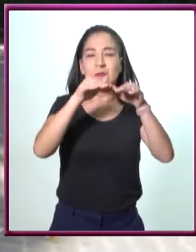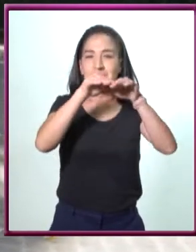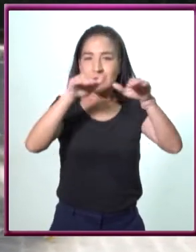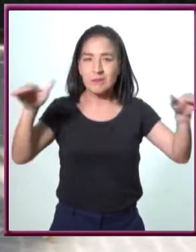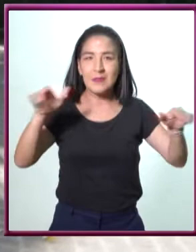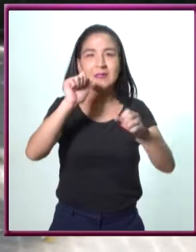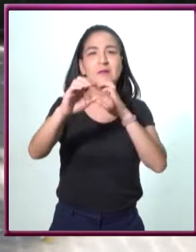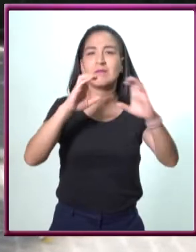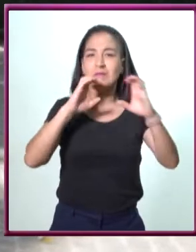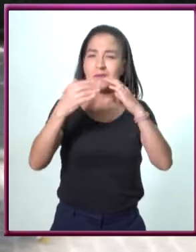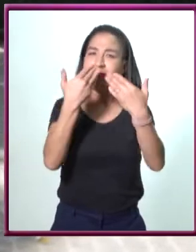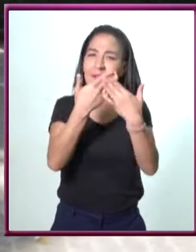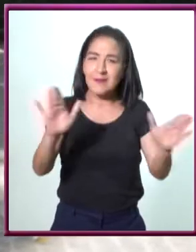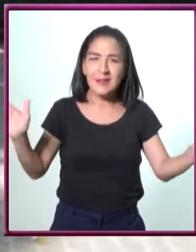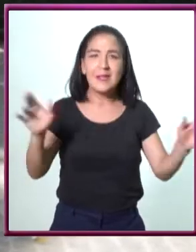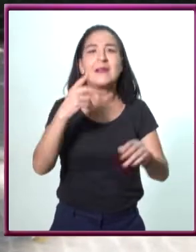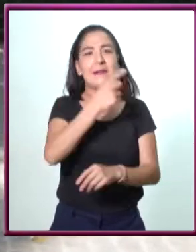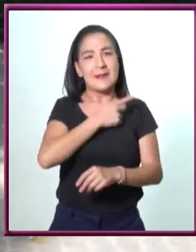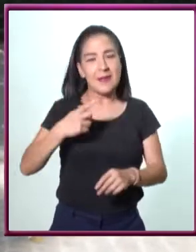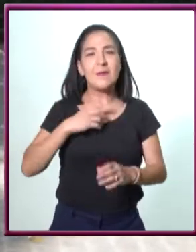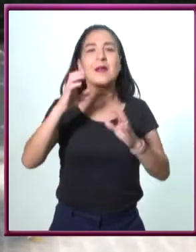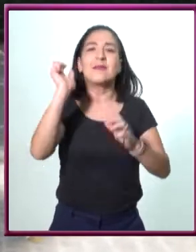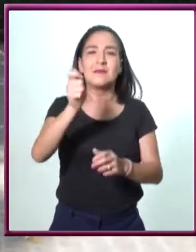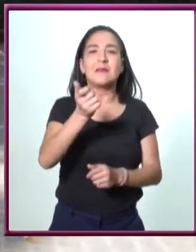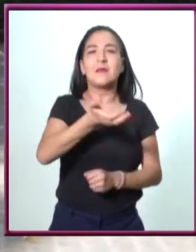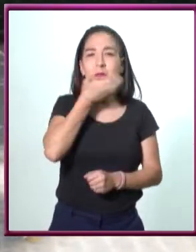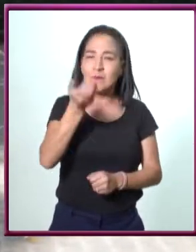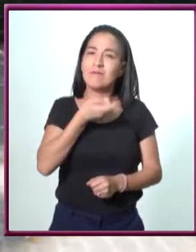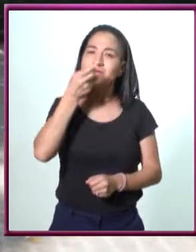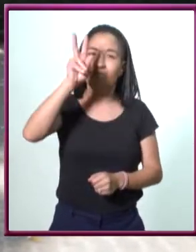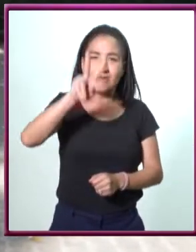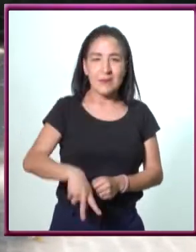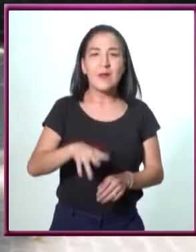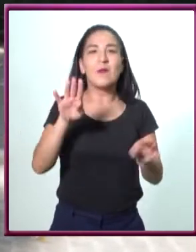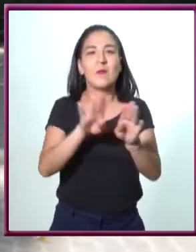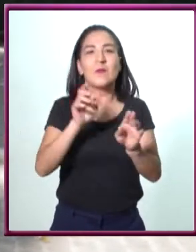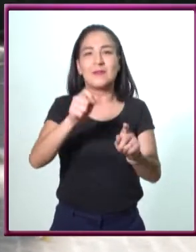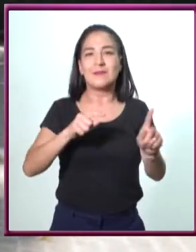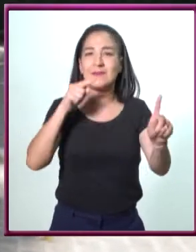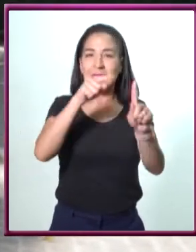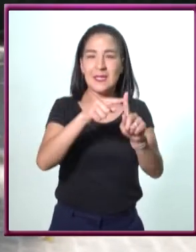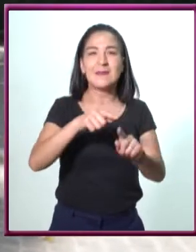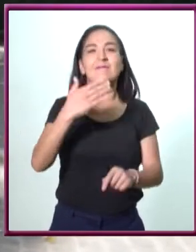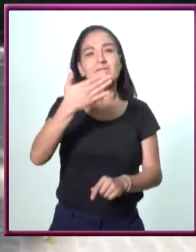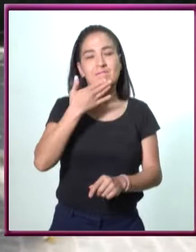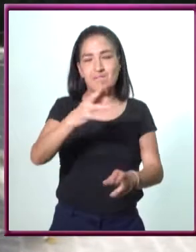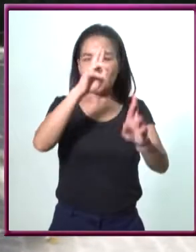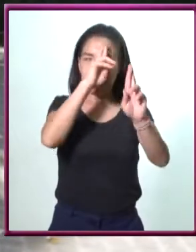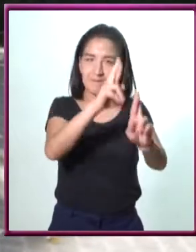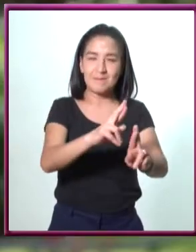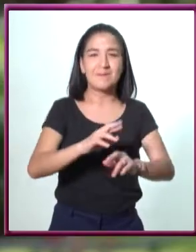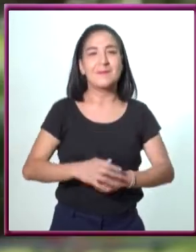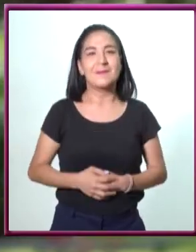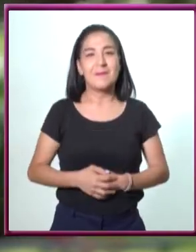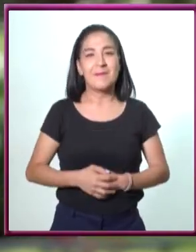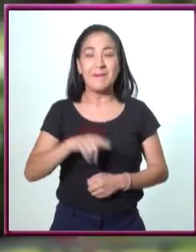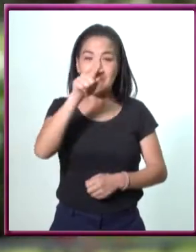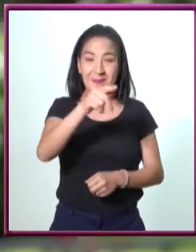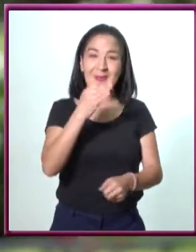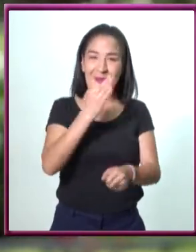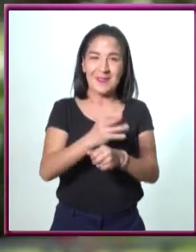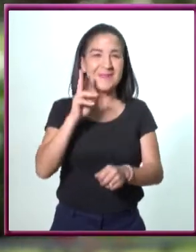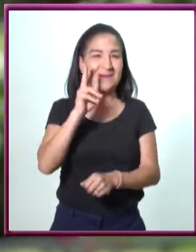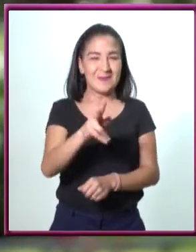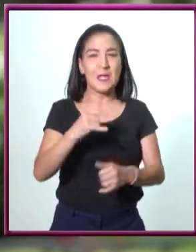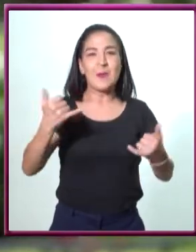basada en la comunicación abierta, debemos acostumbrarnos a decir la verdad de una manera asertiva y respetuosa. Quédate